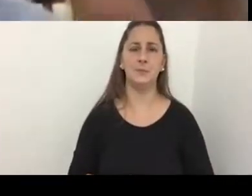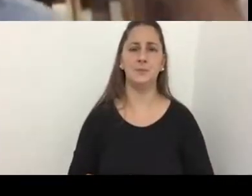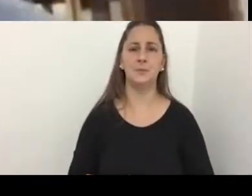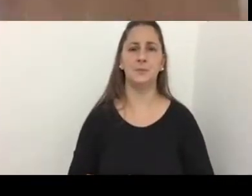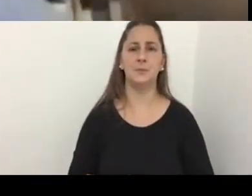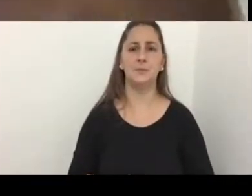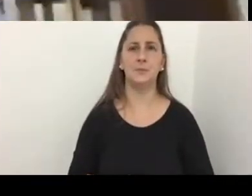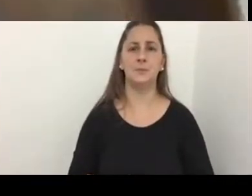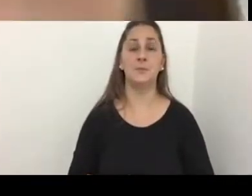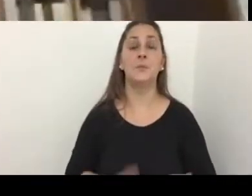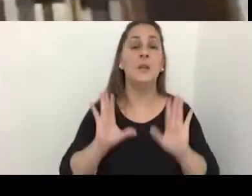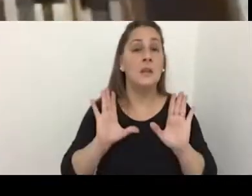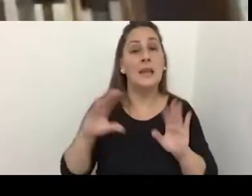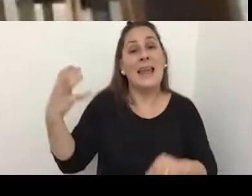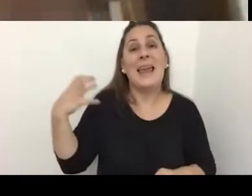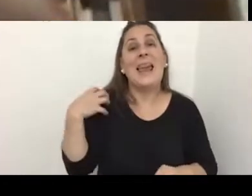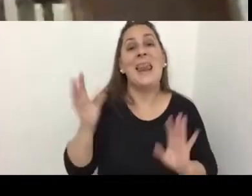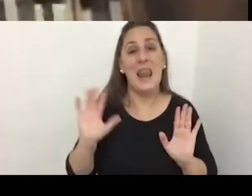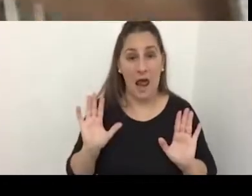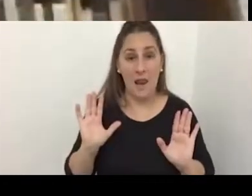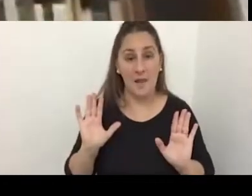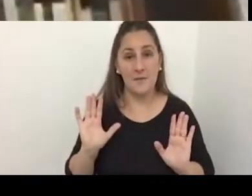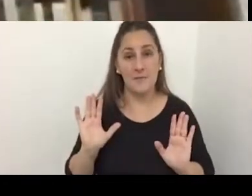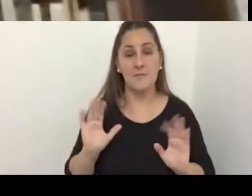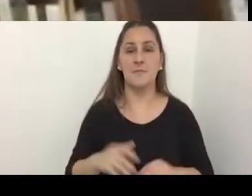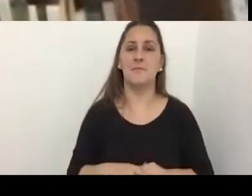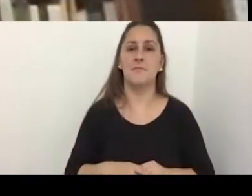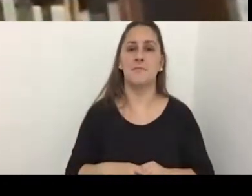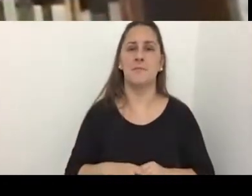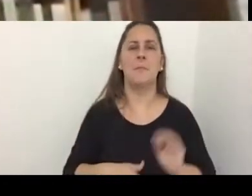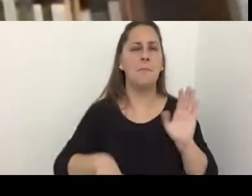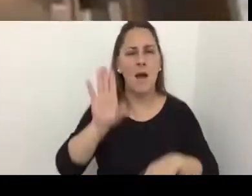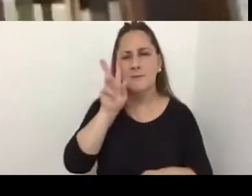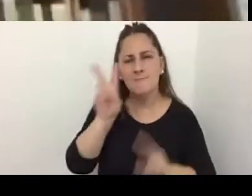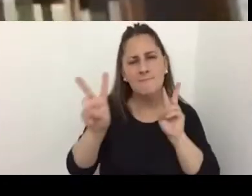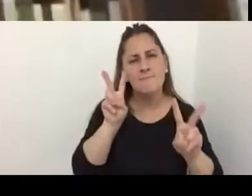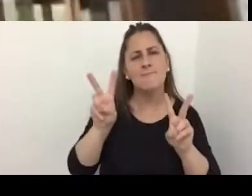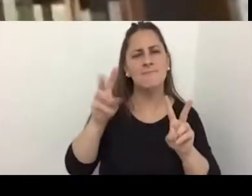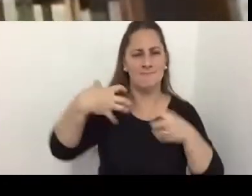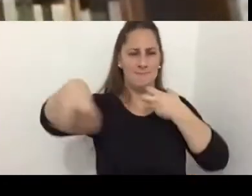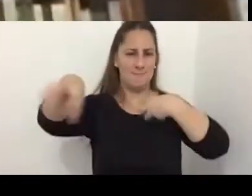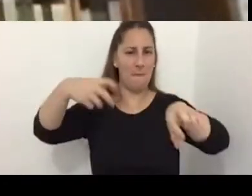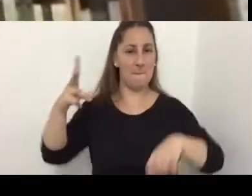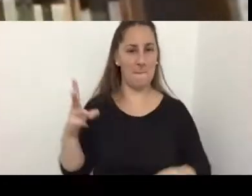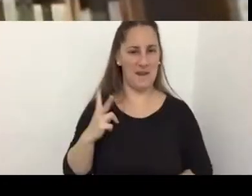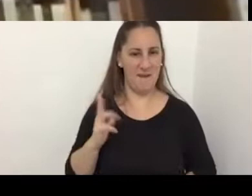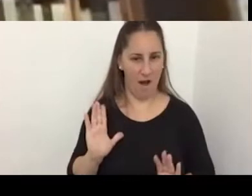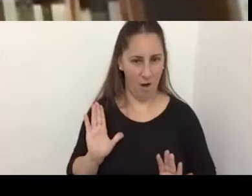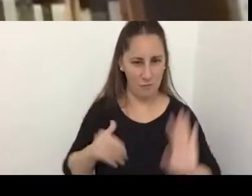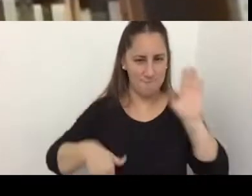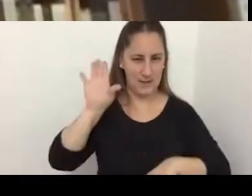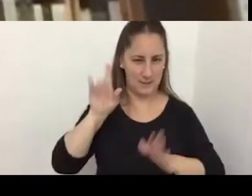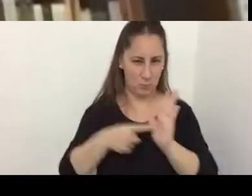En general, esto se ve más crudamente en el sector privado, pero también ocurren